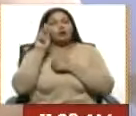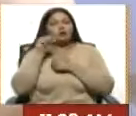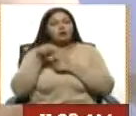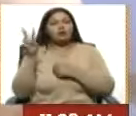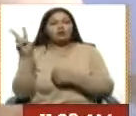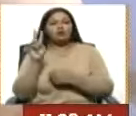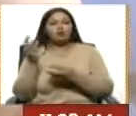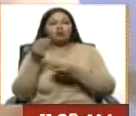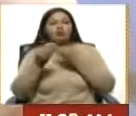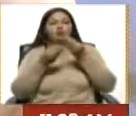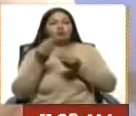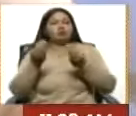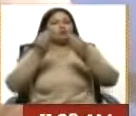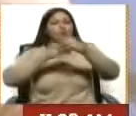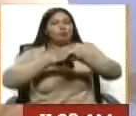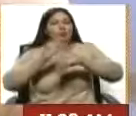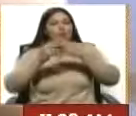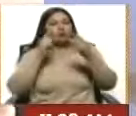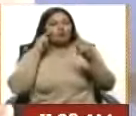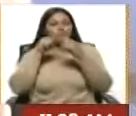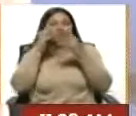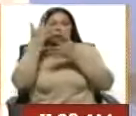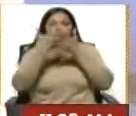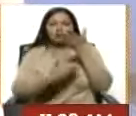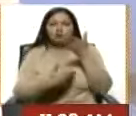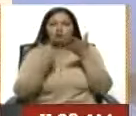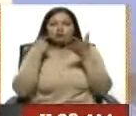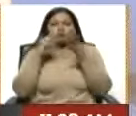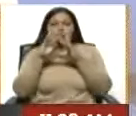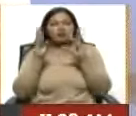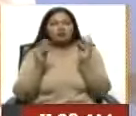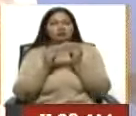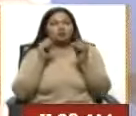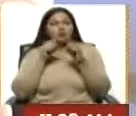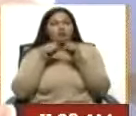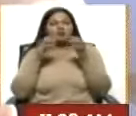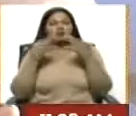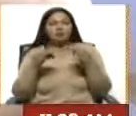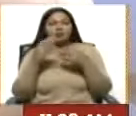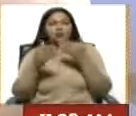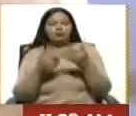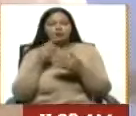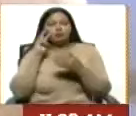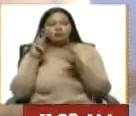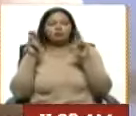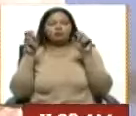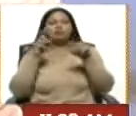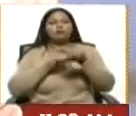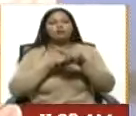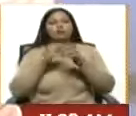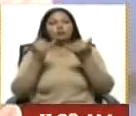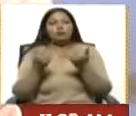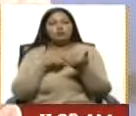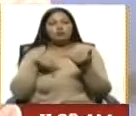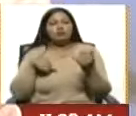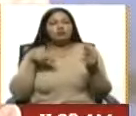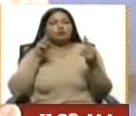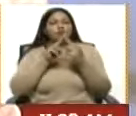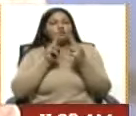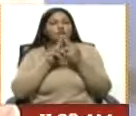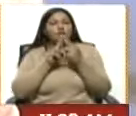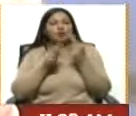conformó. Y ahí hay toda una descripción, un resumen muy simple, pero sobre todo para las nuevas generaciones, conozcan cómo